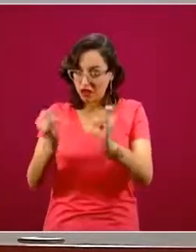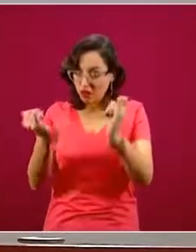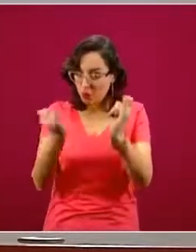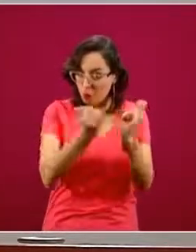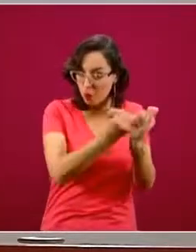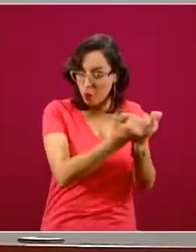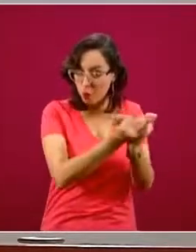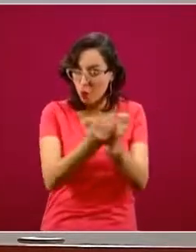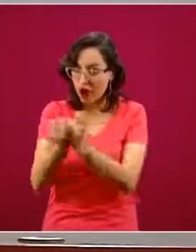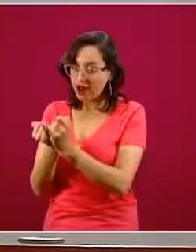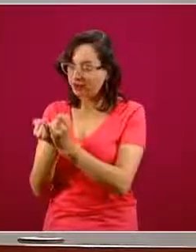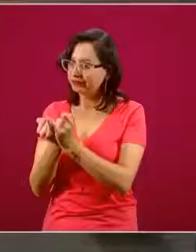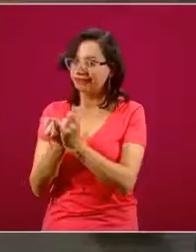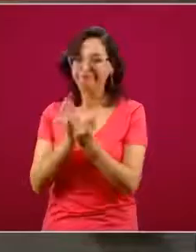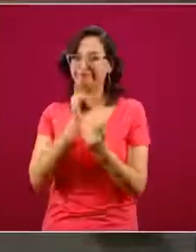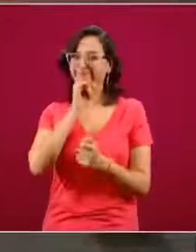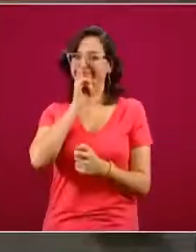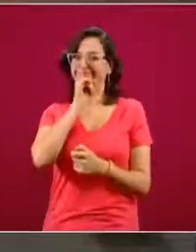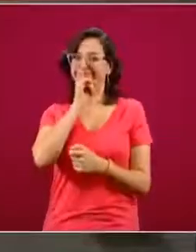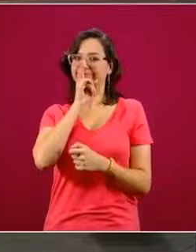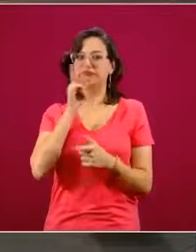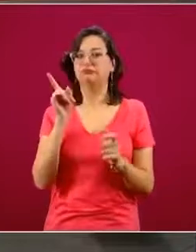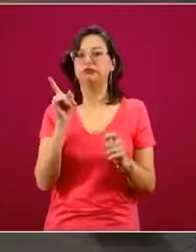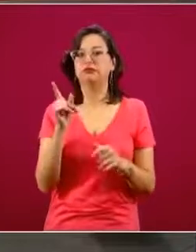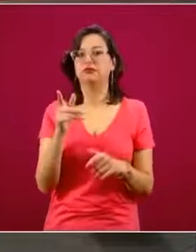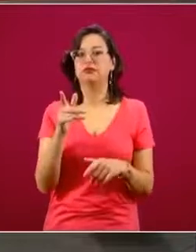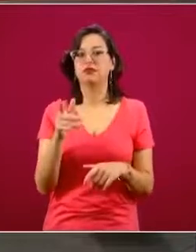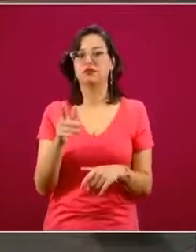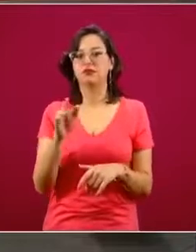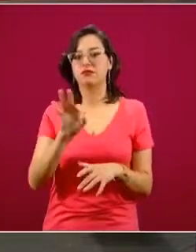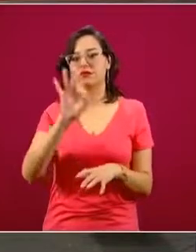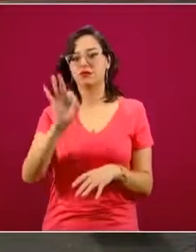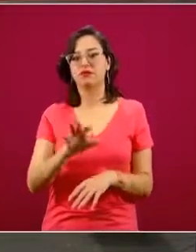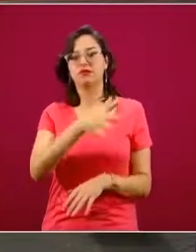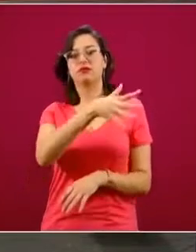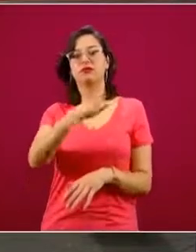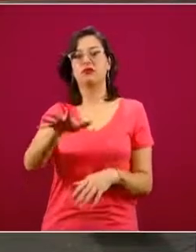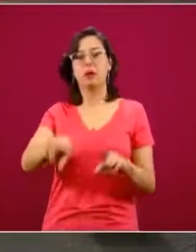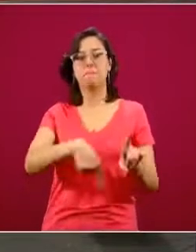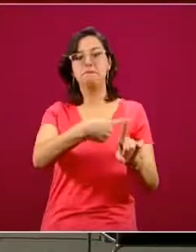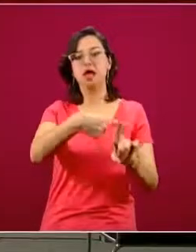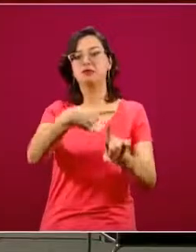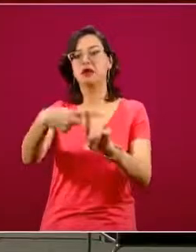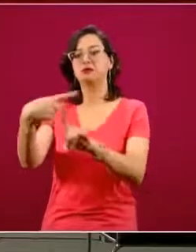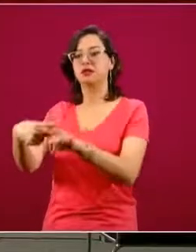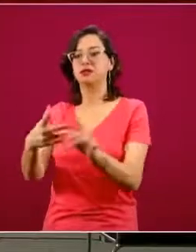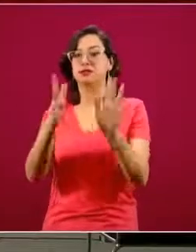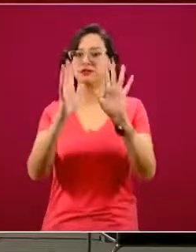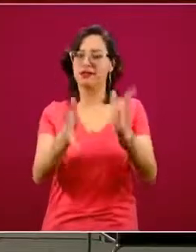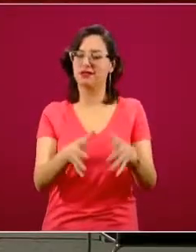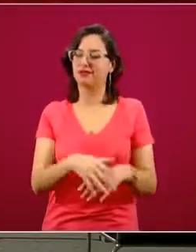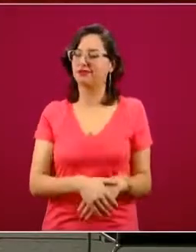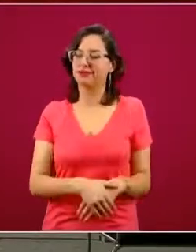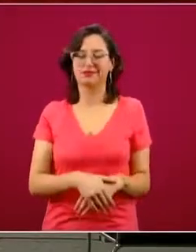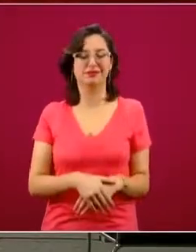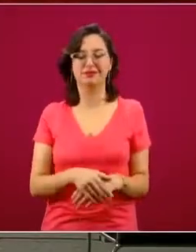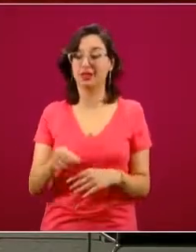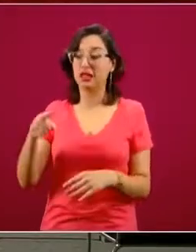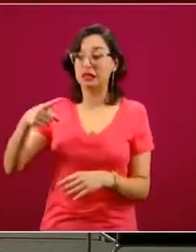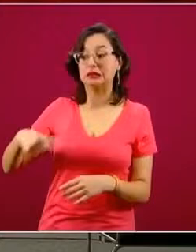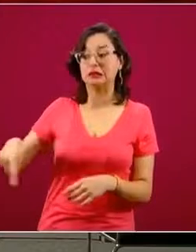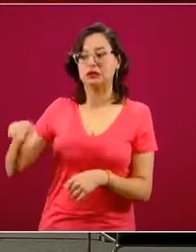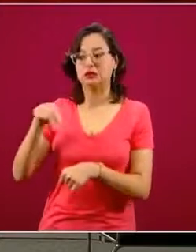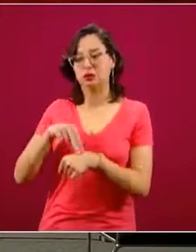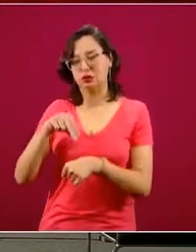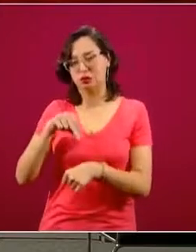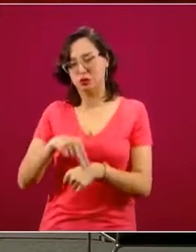por eso es importante el dictamen. Es decir, no es solo un asunto estadístico de súmese y ya, se necesita la experiencia